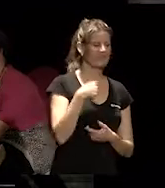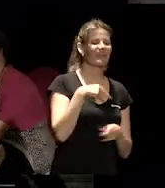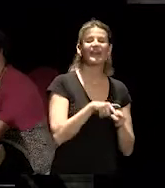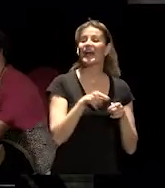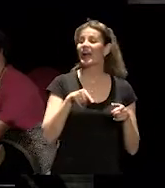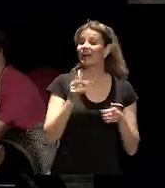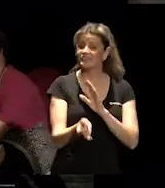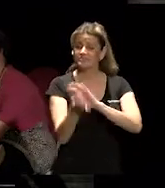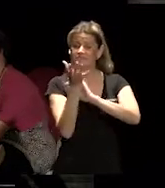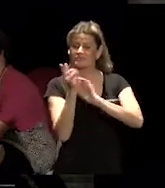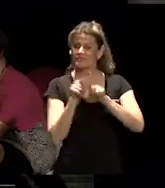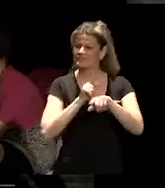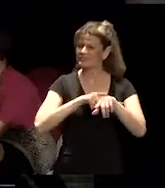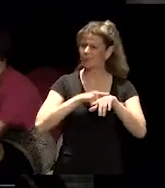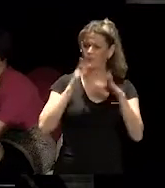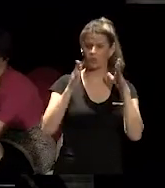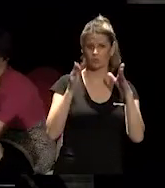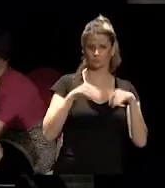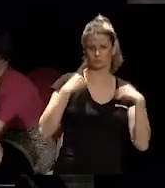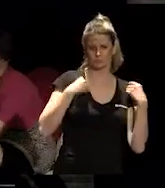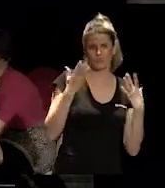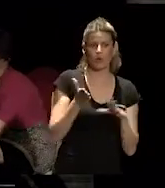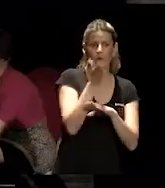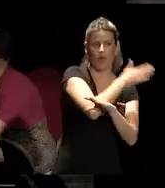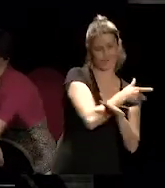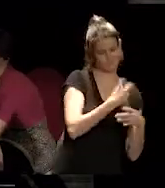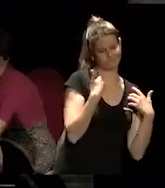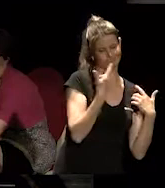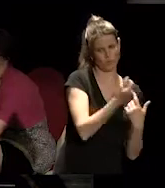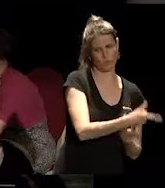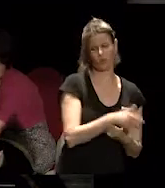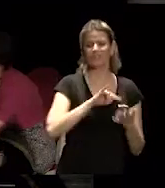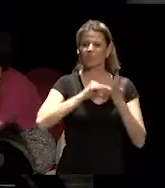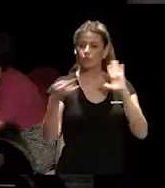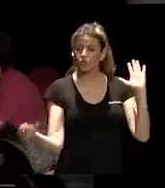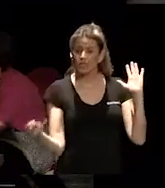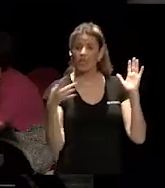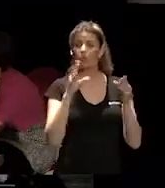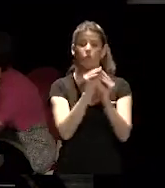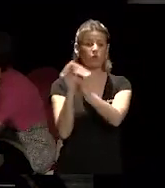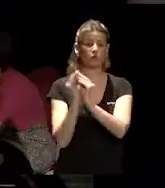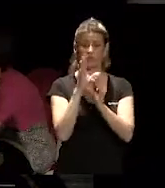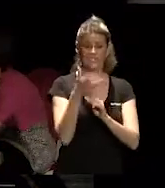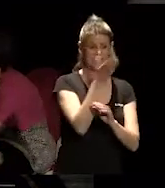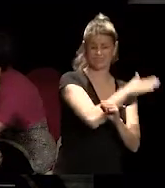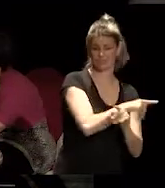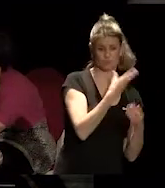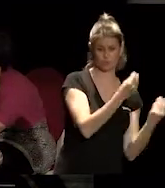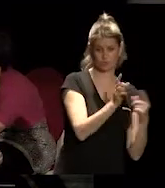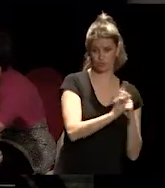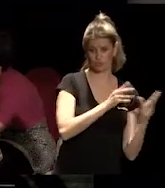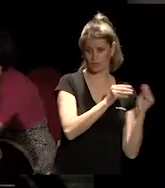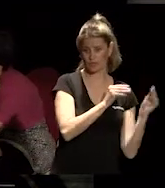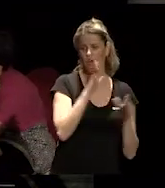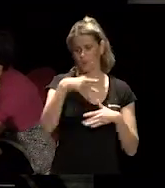común, pero que en otro tiempo no lo fue tanto. Nosotros utilizamos tecnología que ahora es muy común, pero antes no lo era tanto. La tecnología la tengo por aquí, os